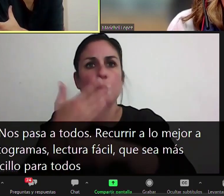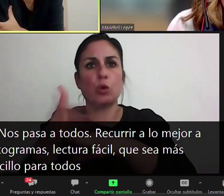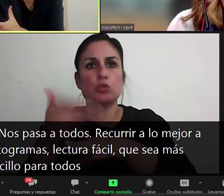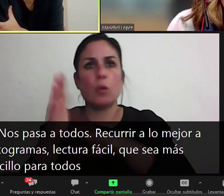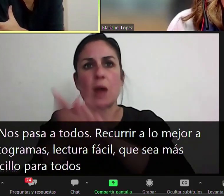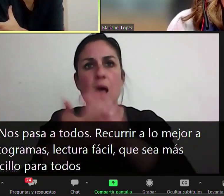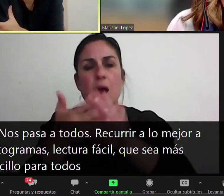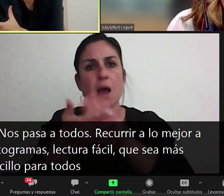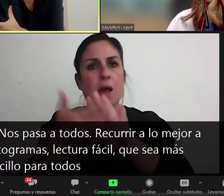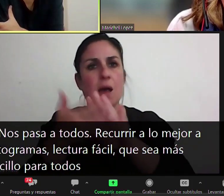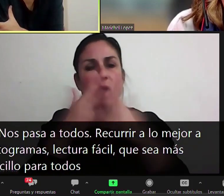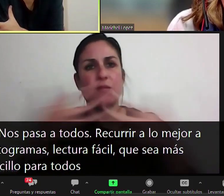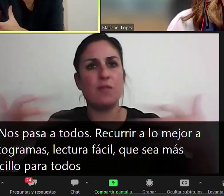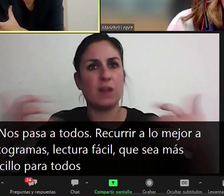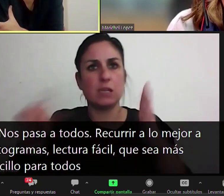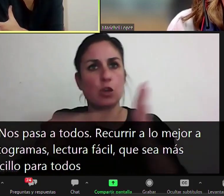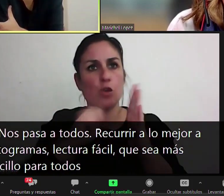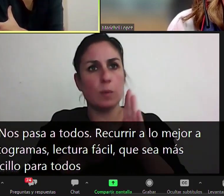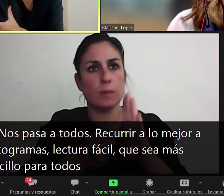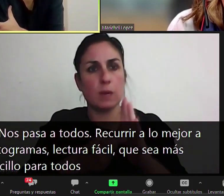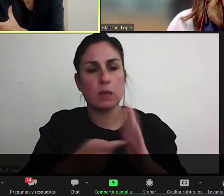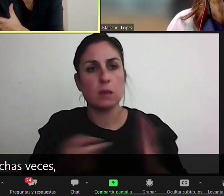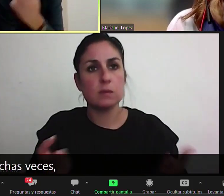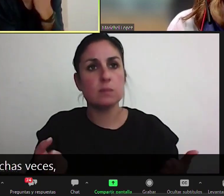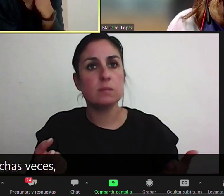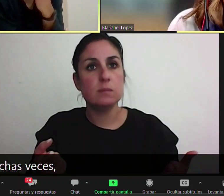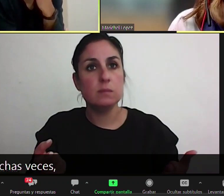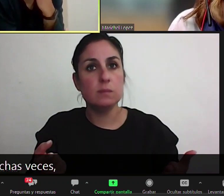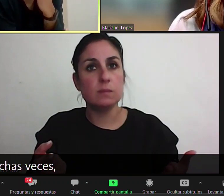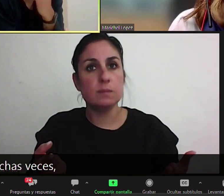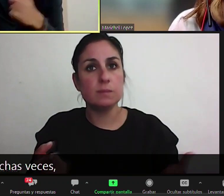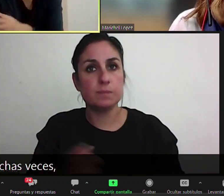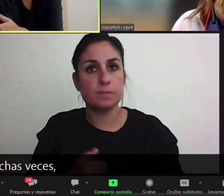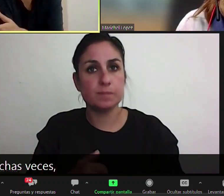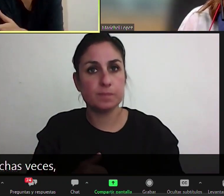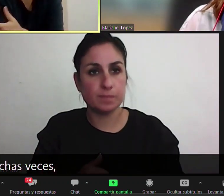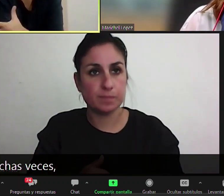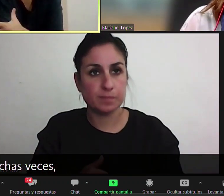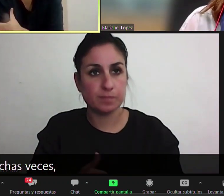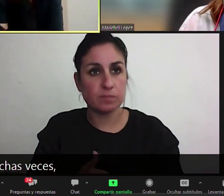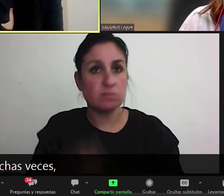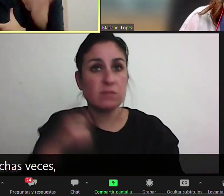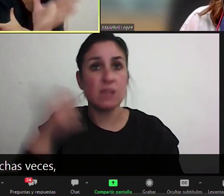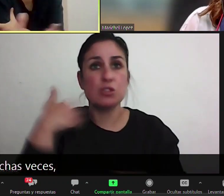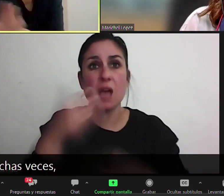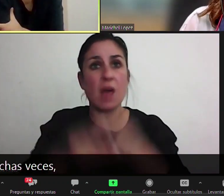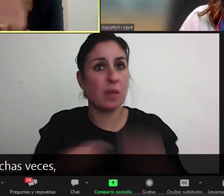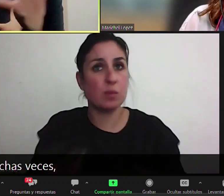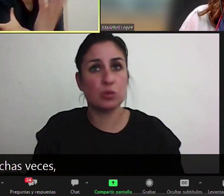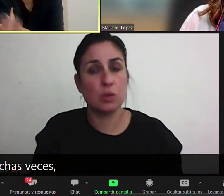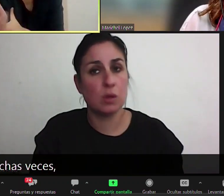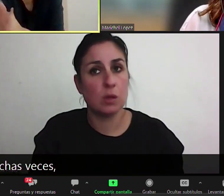creo en nuestro día a día, que a lo mejor lo hacemos ya sin dar cuenta. Claro, ¿sabes? Pero simplemente pues enfocarlo dentro